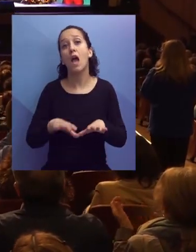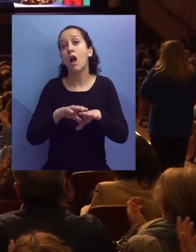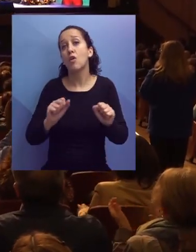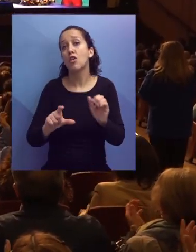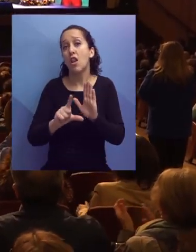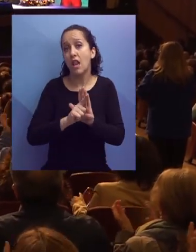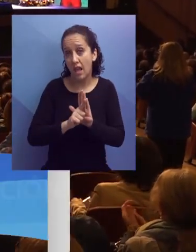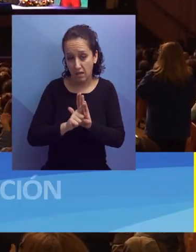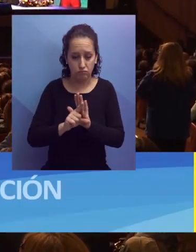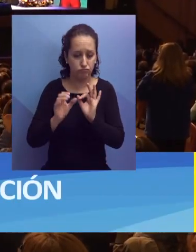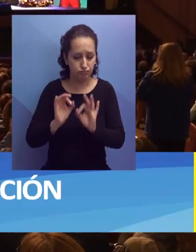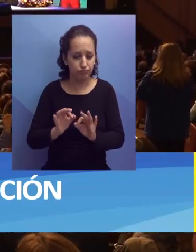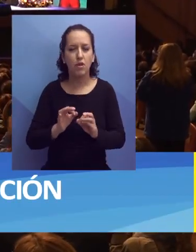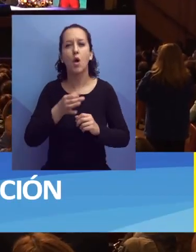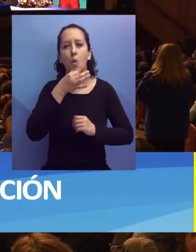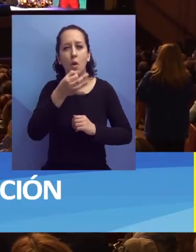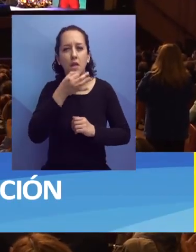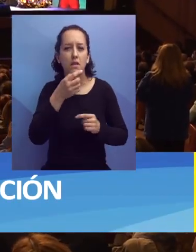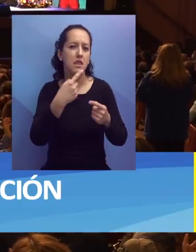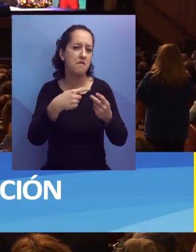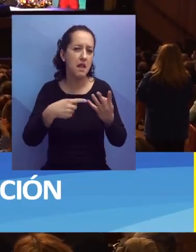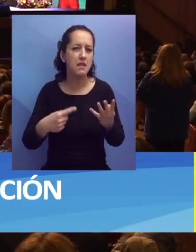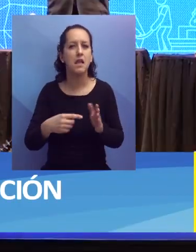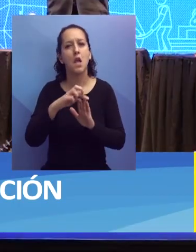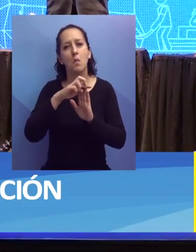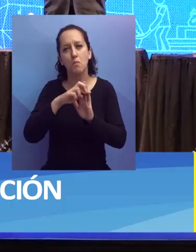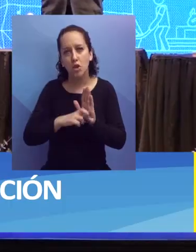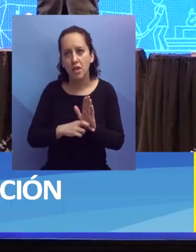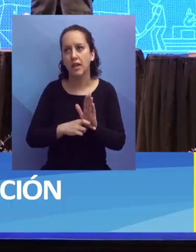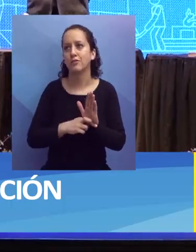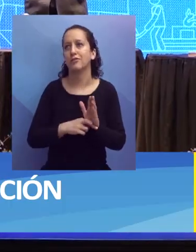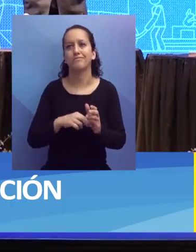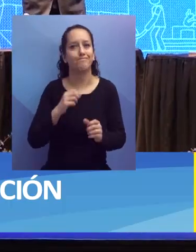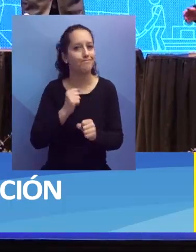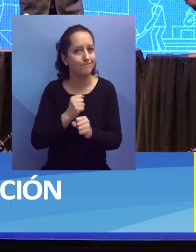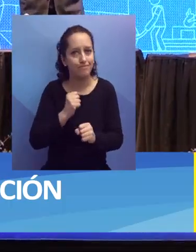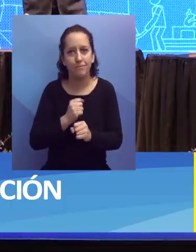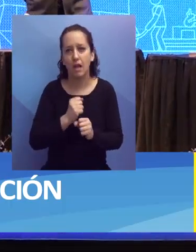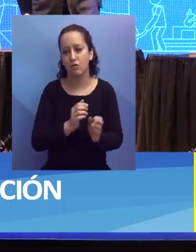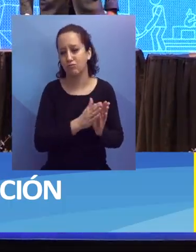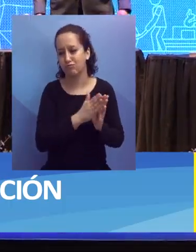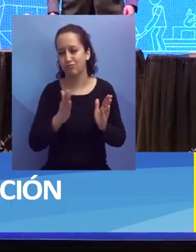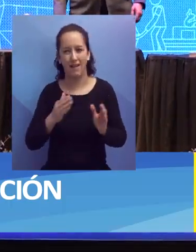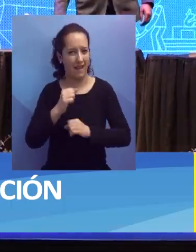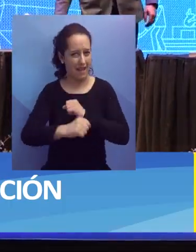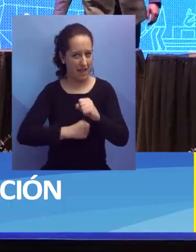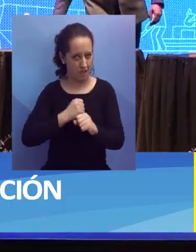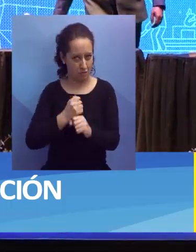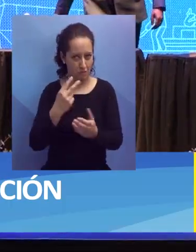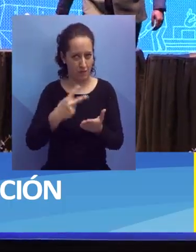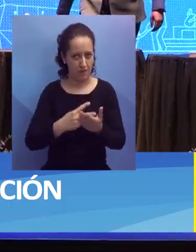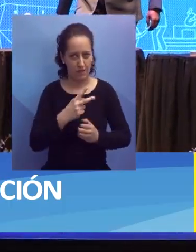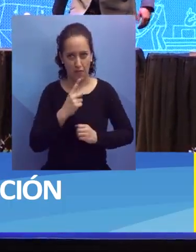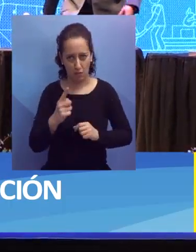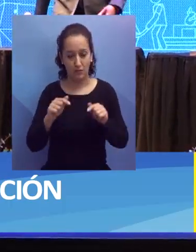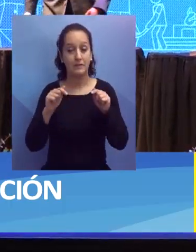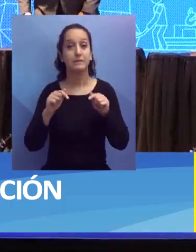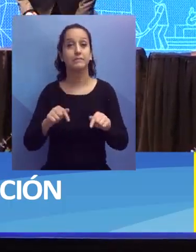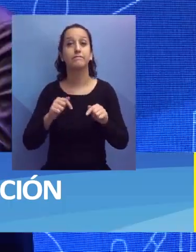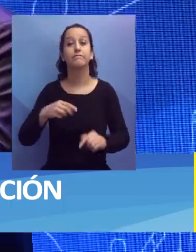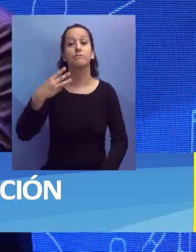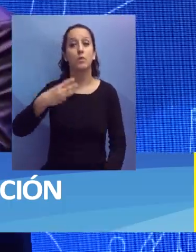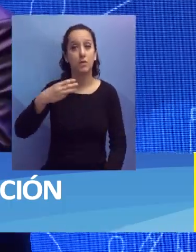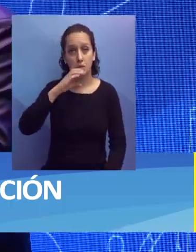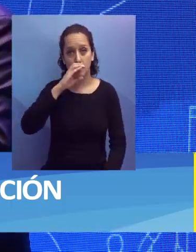Conforme a lo dispuesto por ley y con el recuento de los principales proyectos e iniciativas ejecutadas durante el último año, la Municipalidad